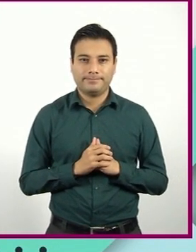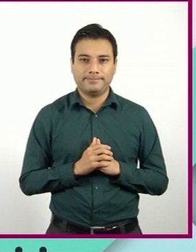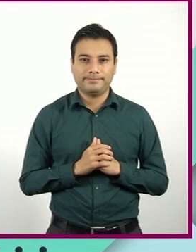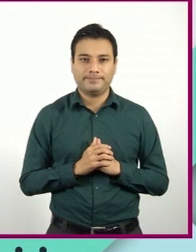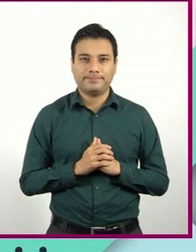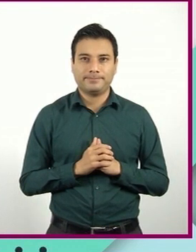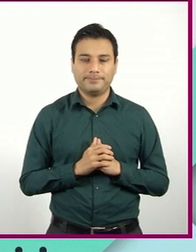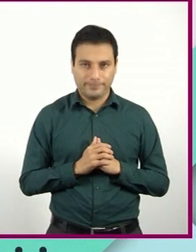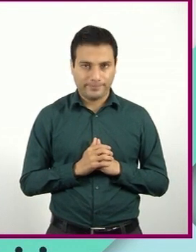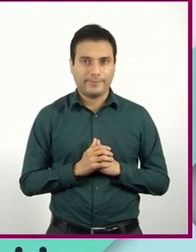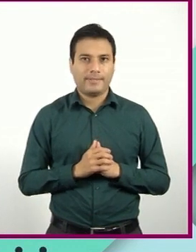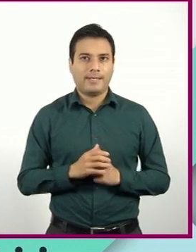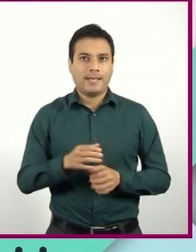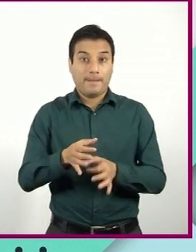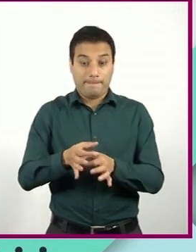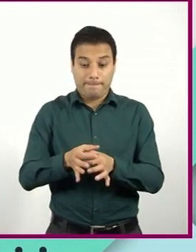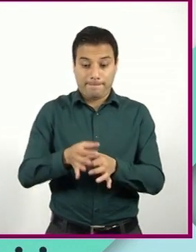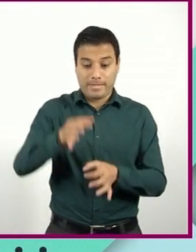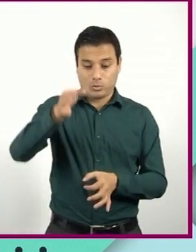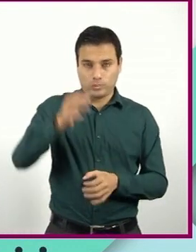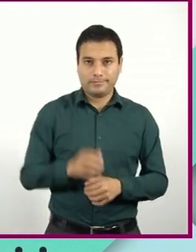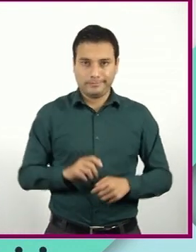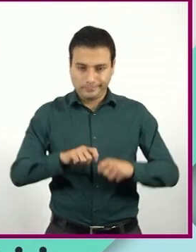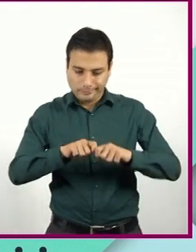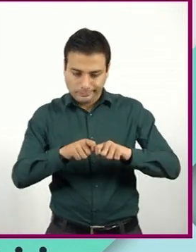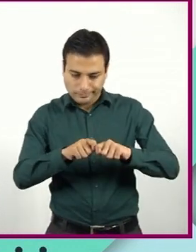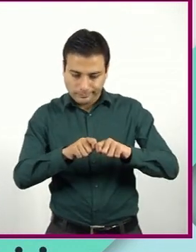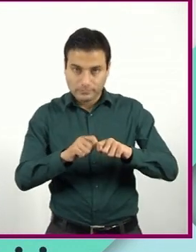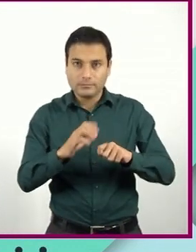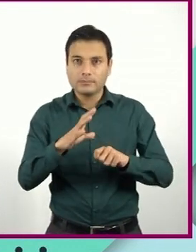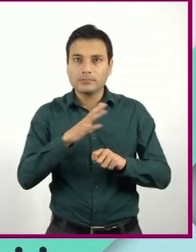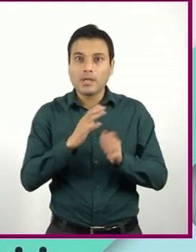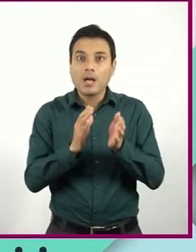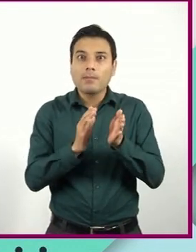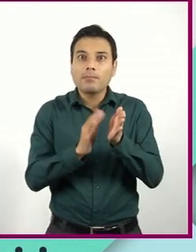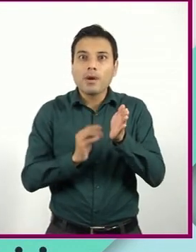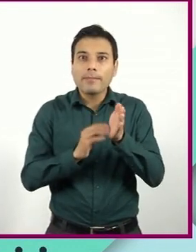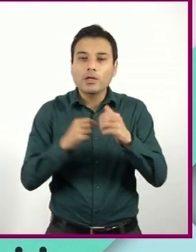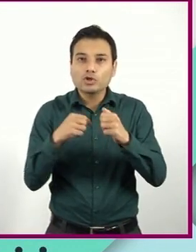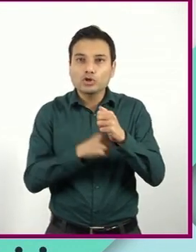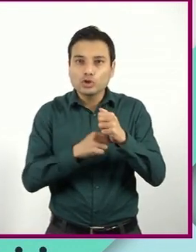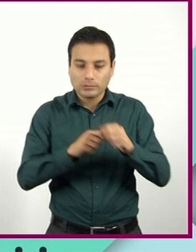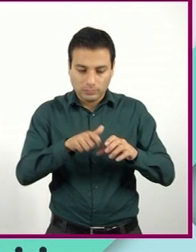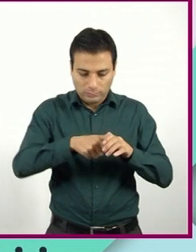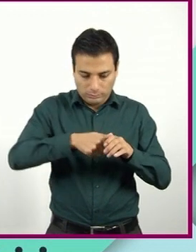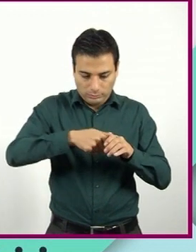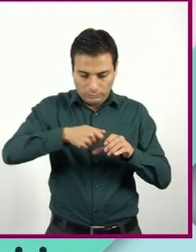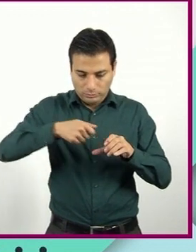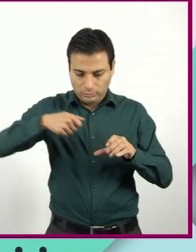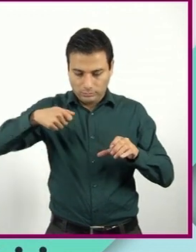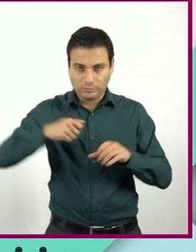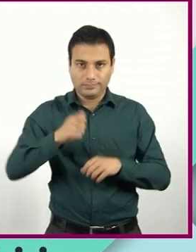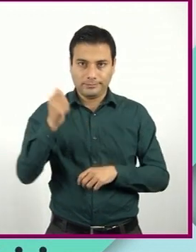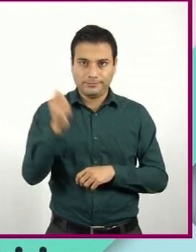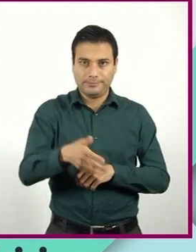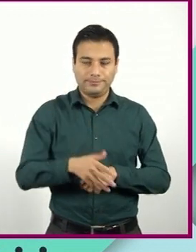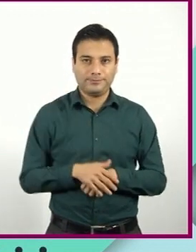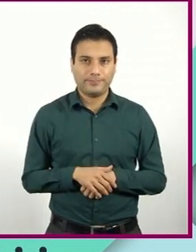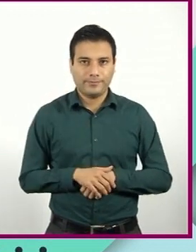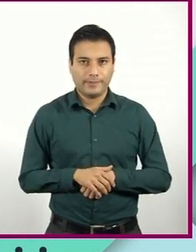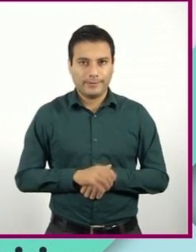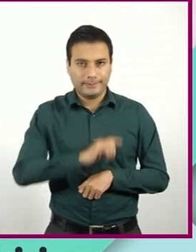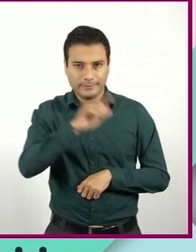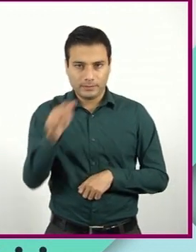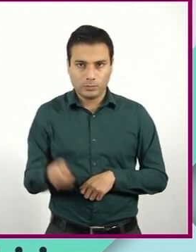Desatornilló el extremo de su bastón y sacó un fino rollo de papel. Lo tiró al suelo y le dio un